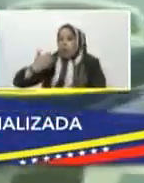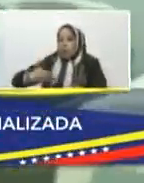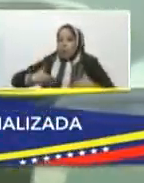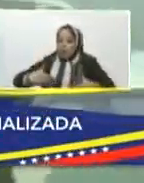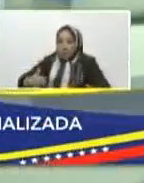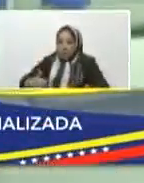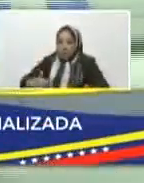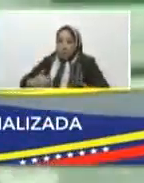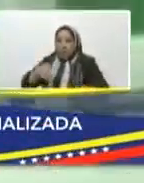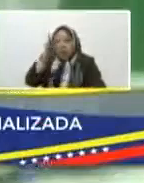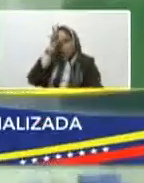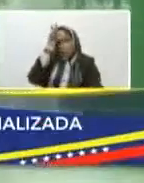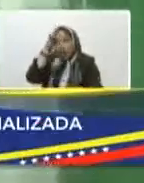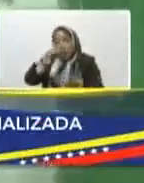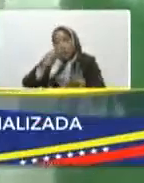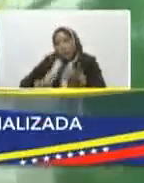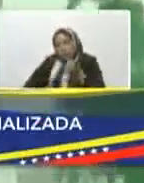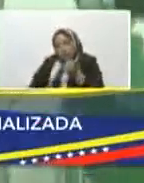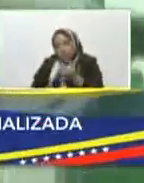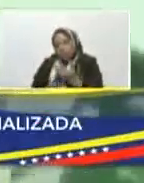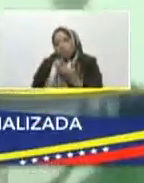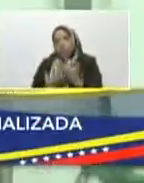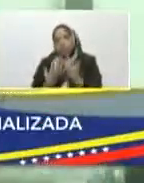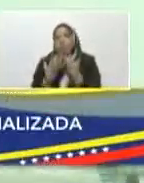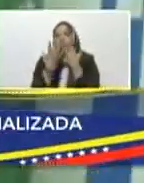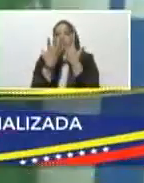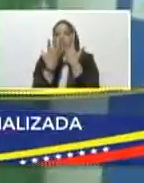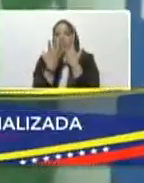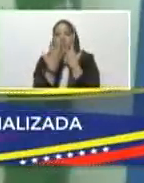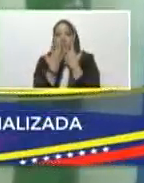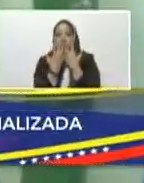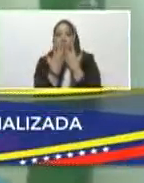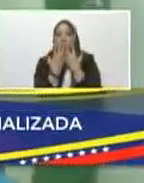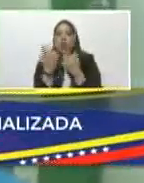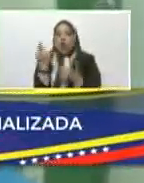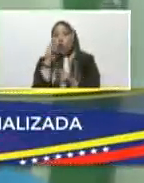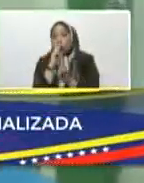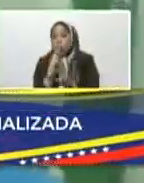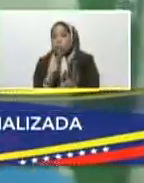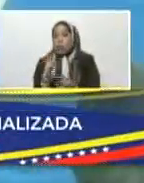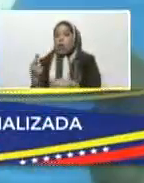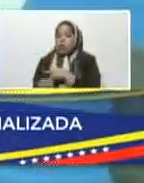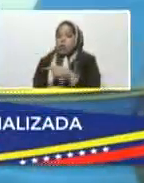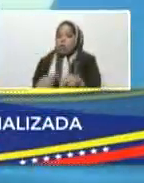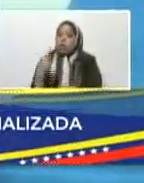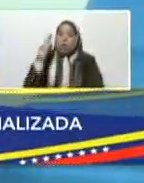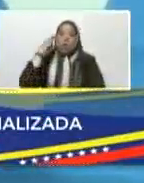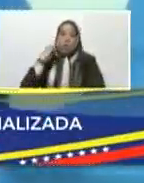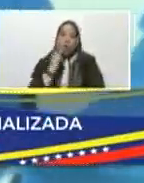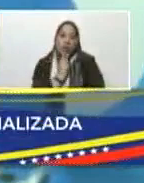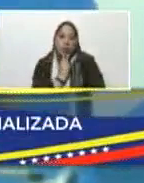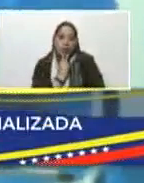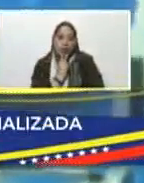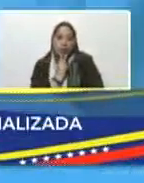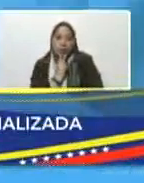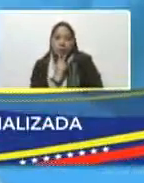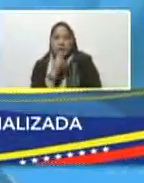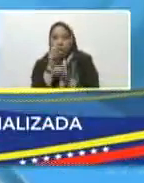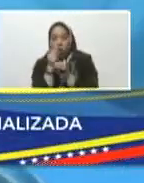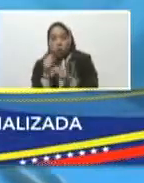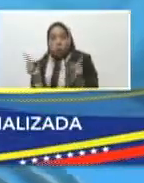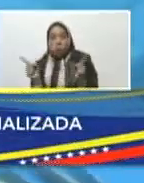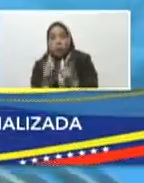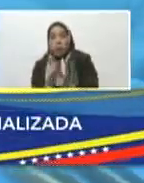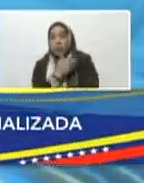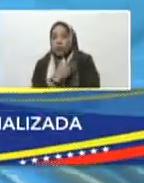salud, la fe, la esperanza y por supuesto garantizar los resultados de la revolución bolivariana. No es pequeña cosa,